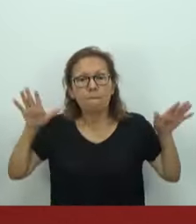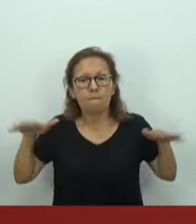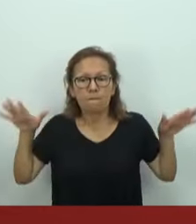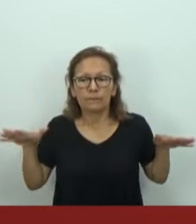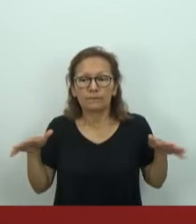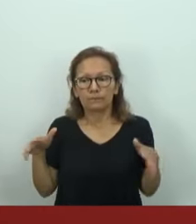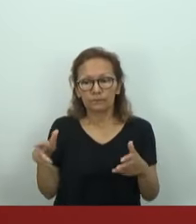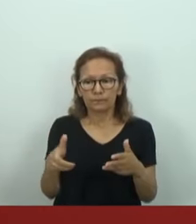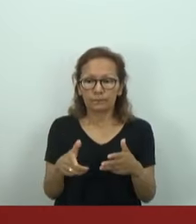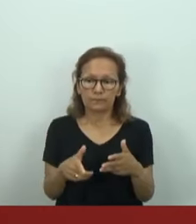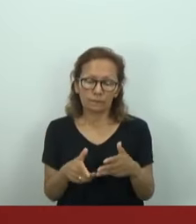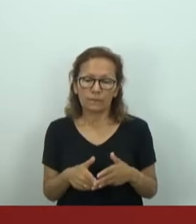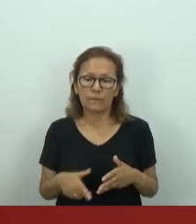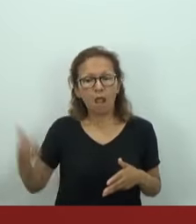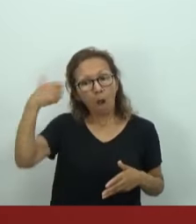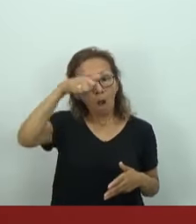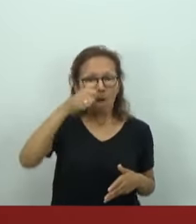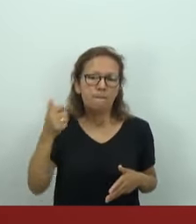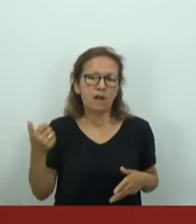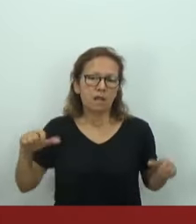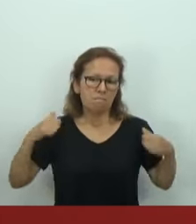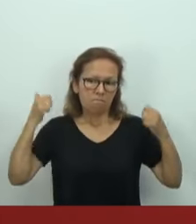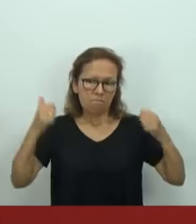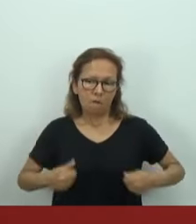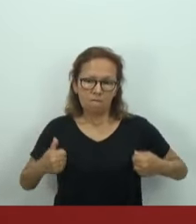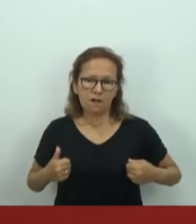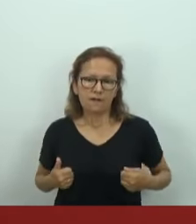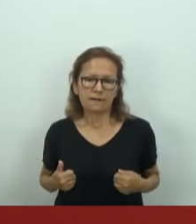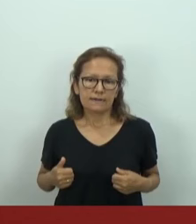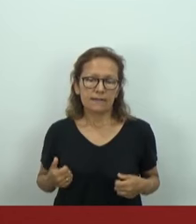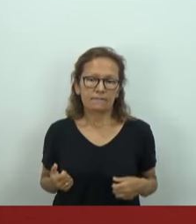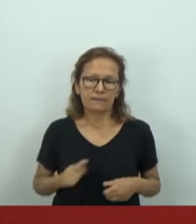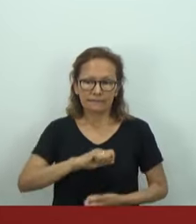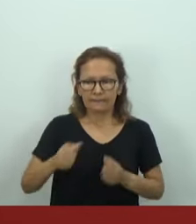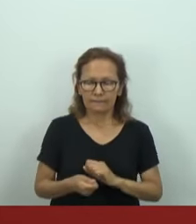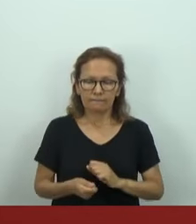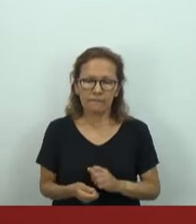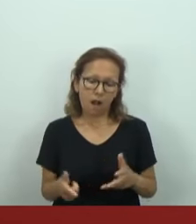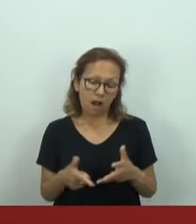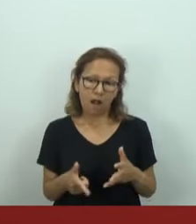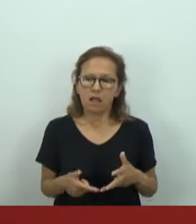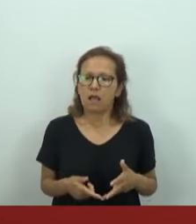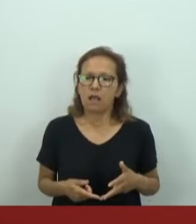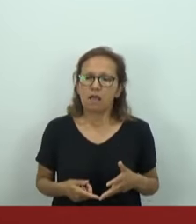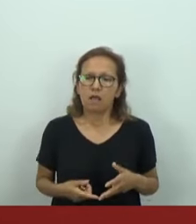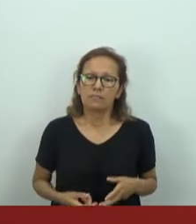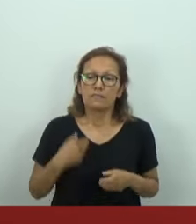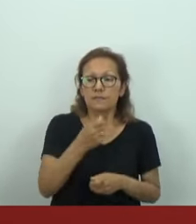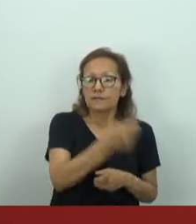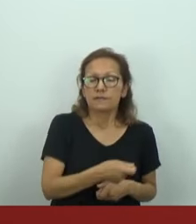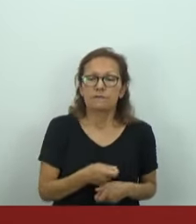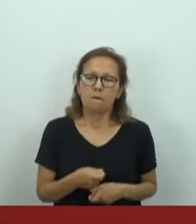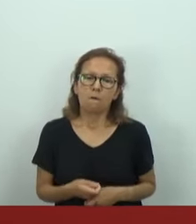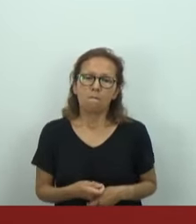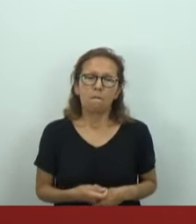y lo que son los diezmos y las ofrendas. Son las tres cosas más atacadas en el